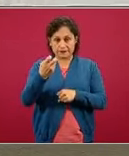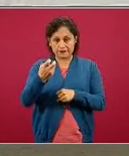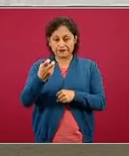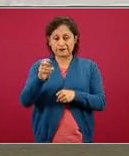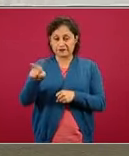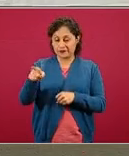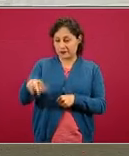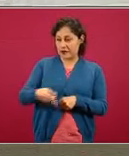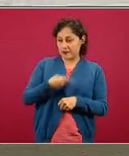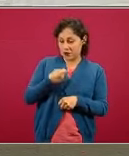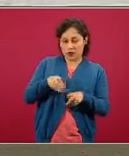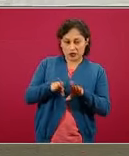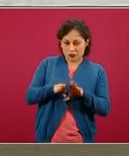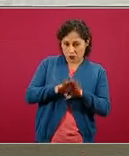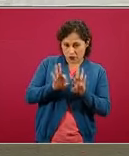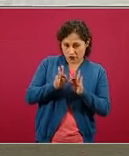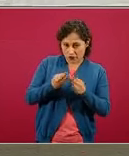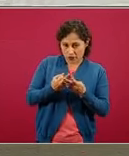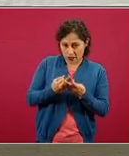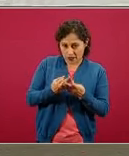pregunta era con la técnica, ¿verdad?